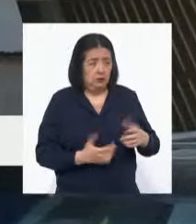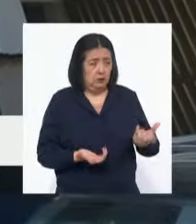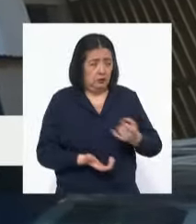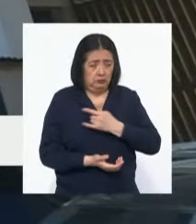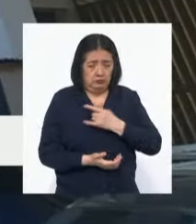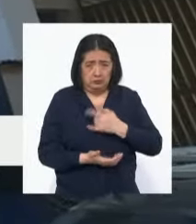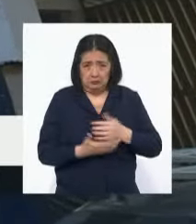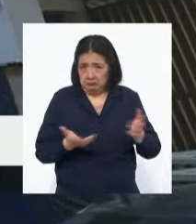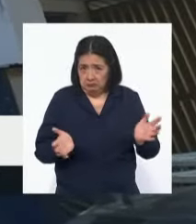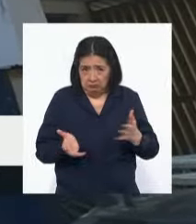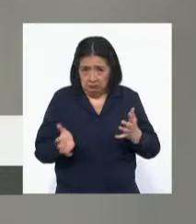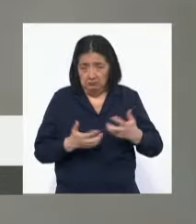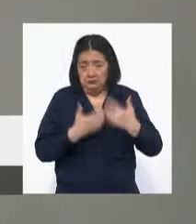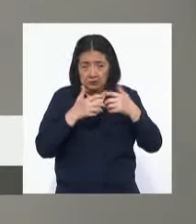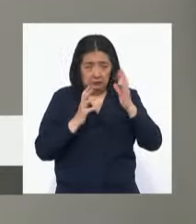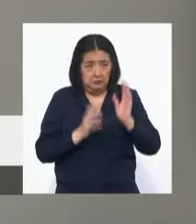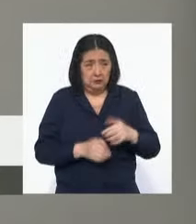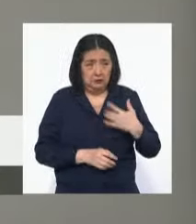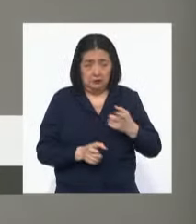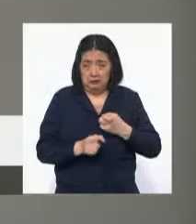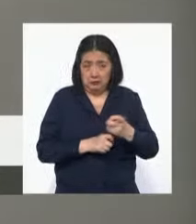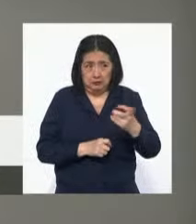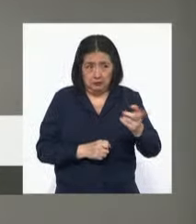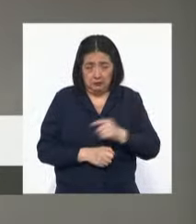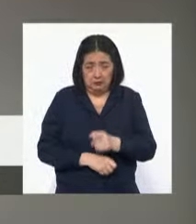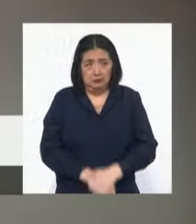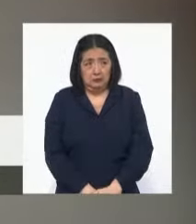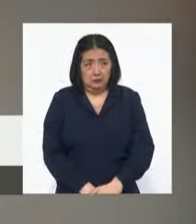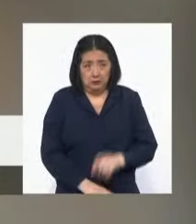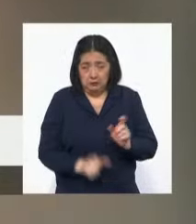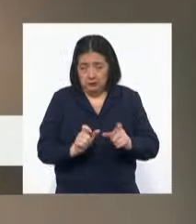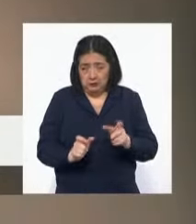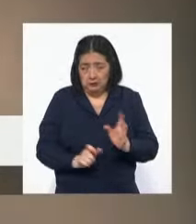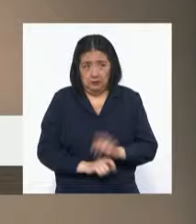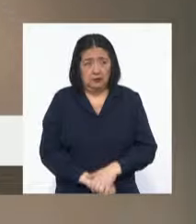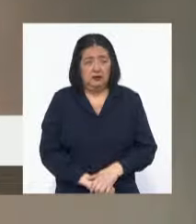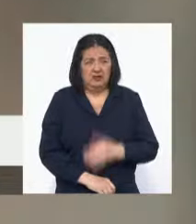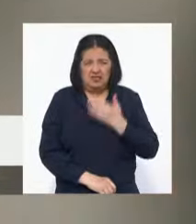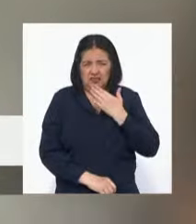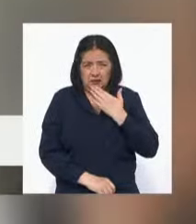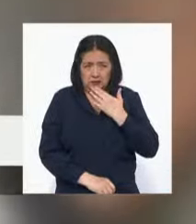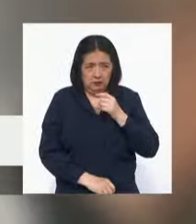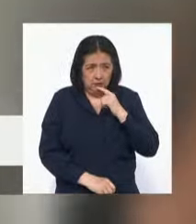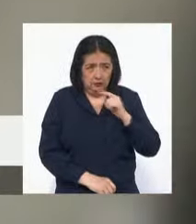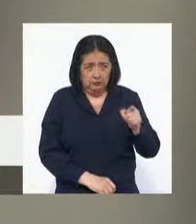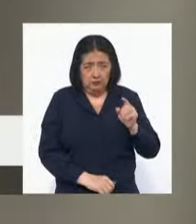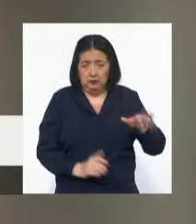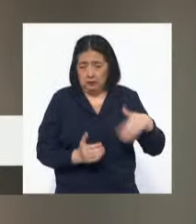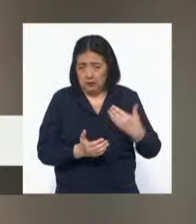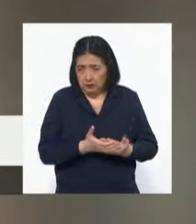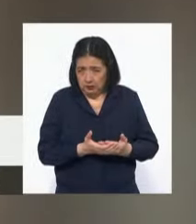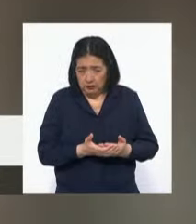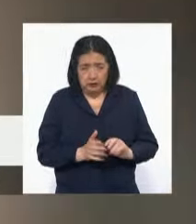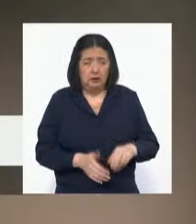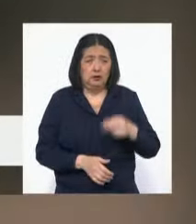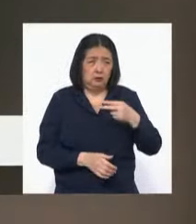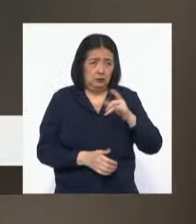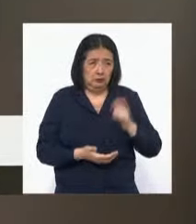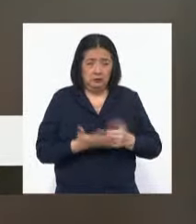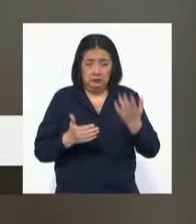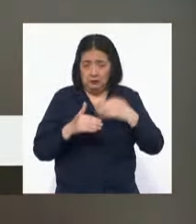nada tenía que ver con la empresa resultó herida por estos extorsionadores. Se trata de una mujer que llegó de Huamachuco y se encontraba